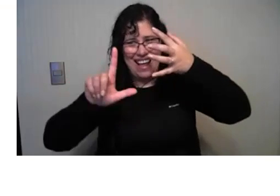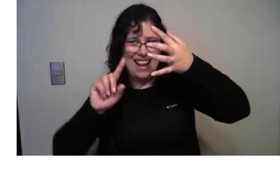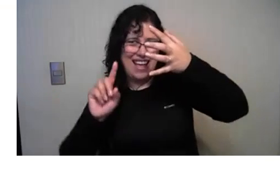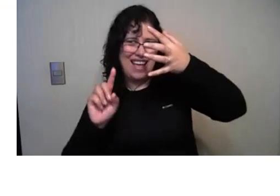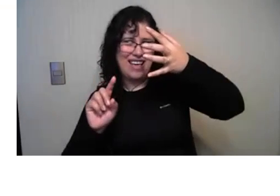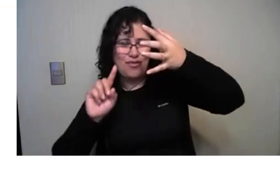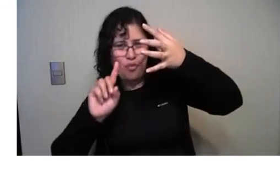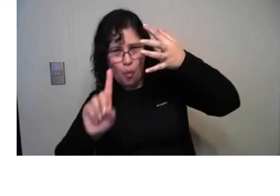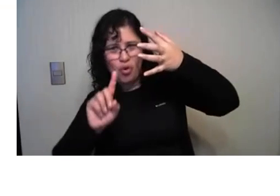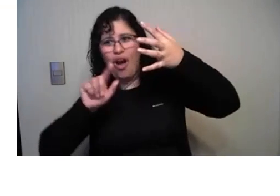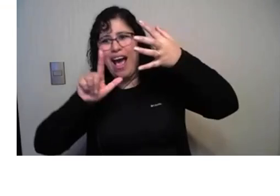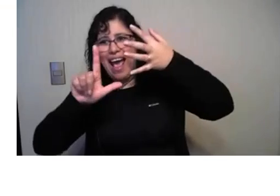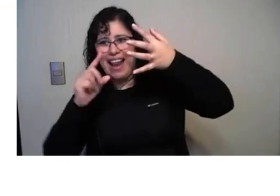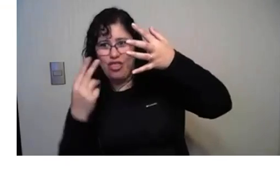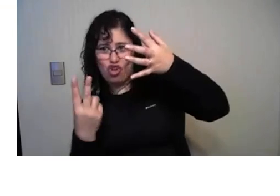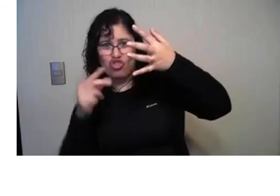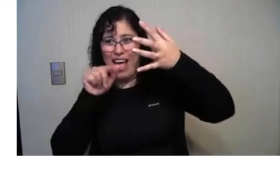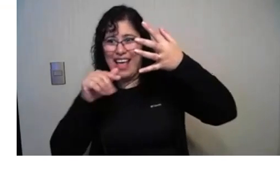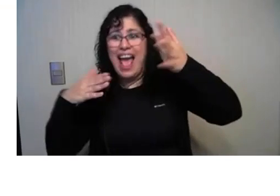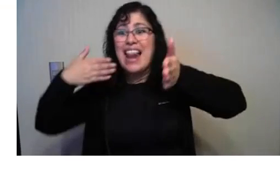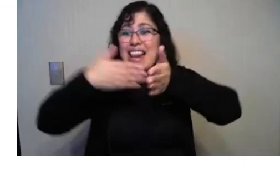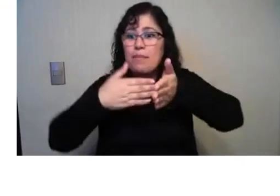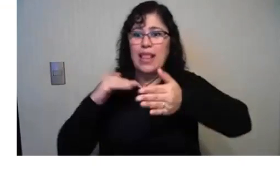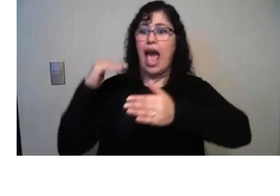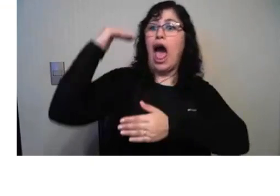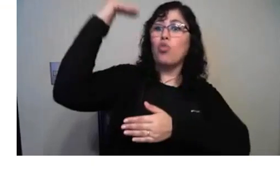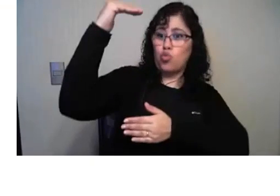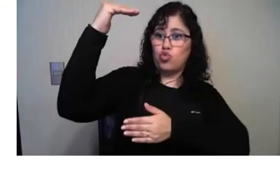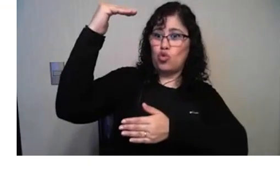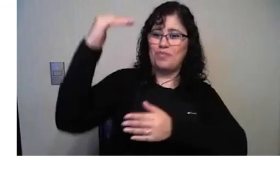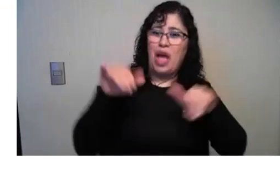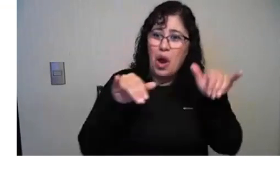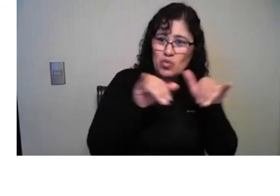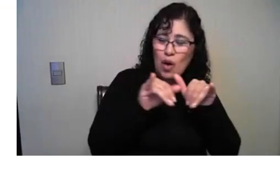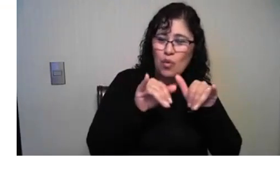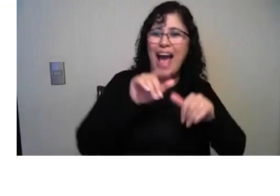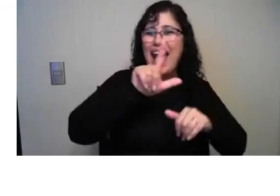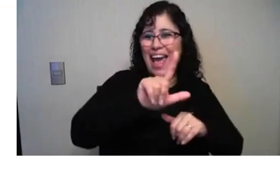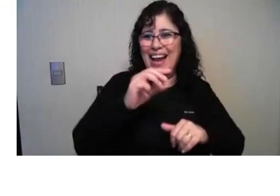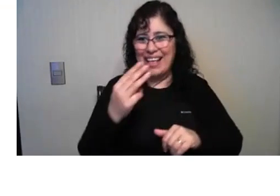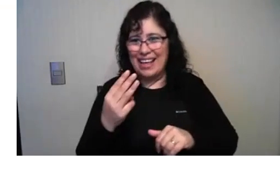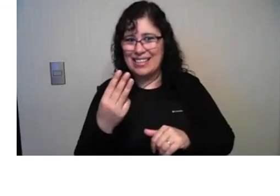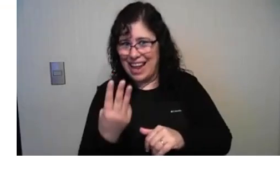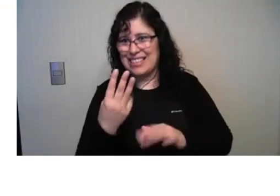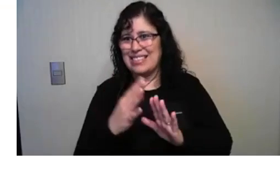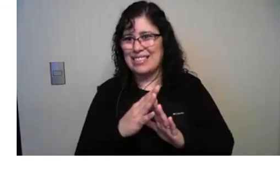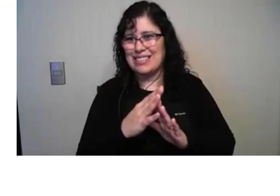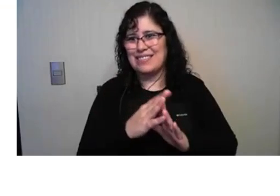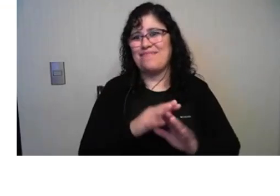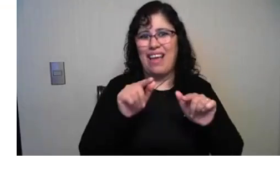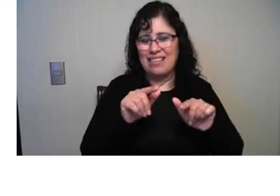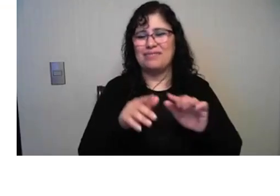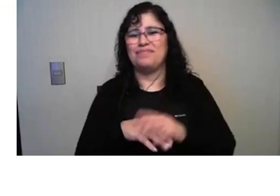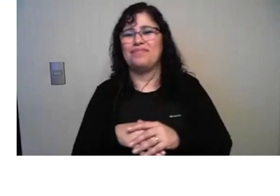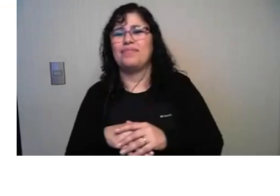límite en el adulto de la médula espinal. Todo lo demás es cauda equina. ¿Ya? Por lo